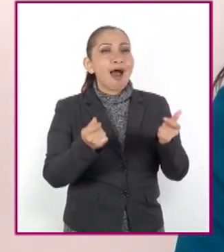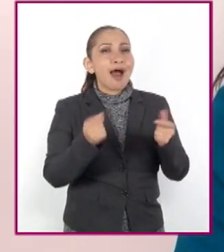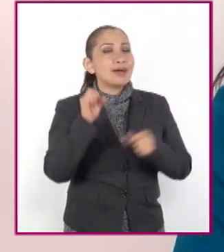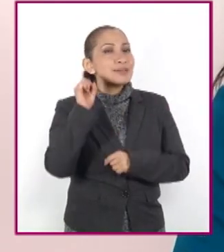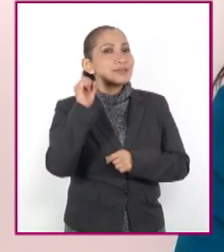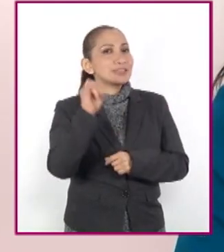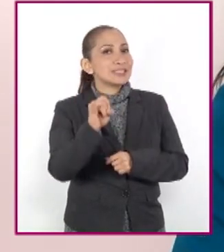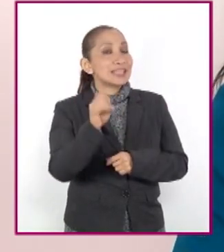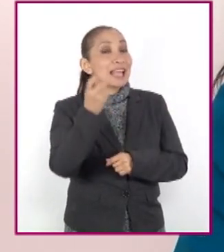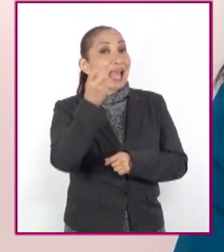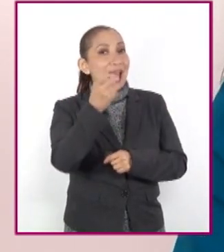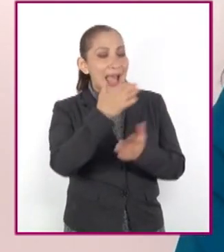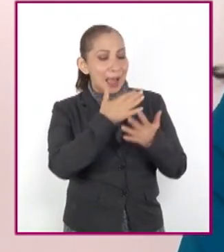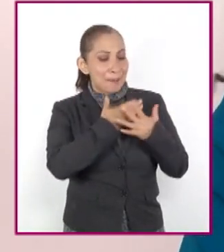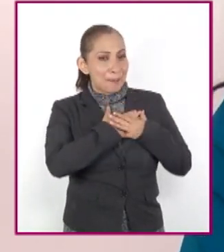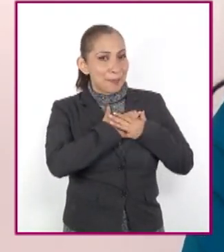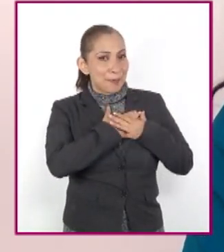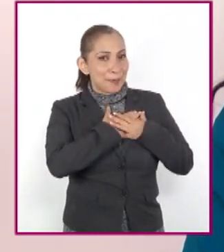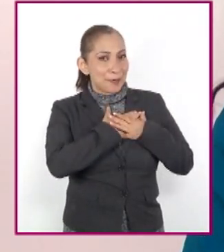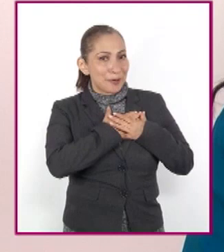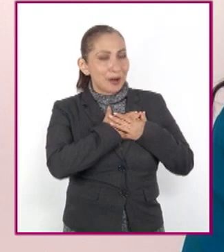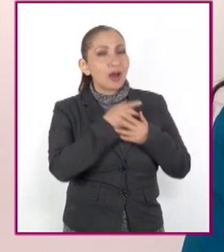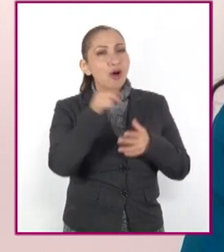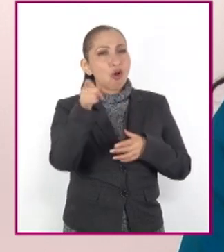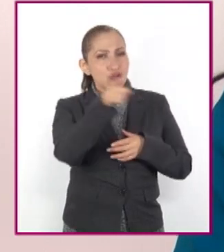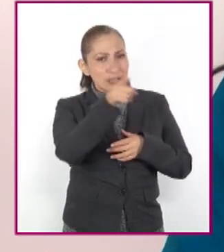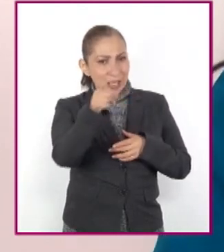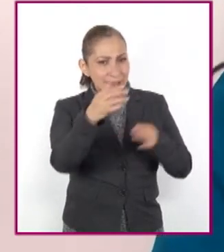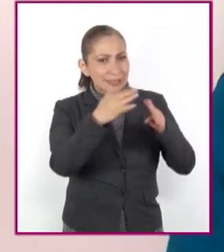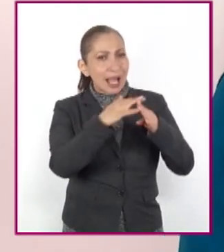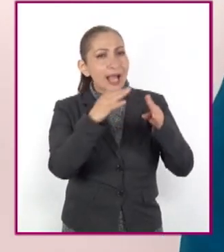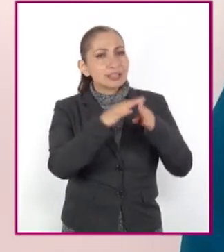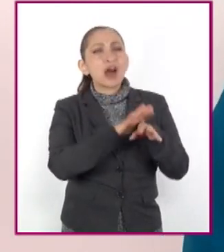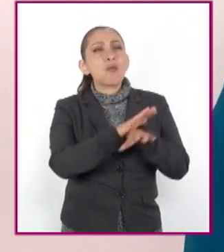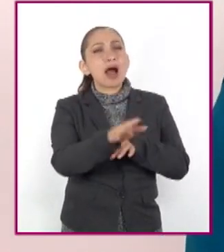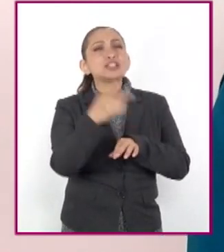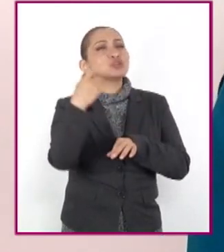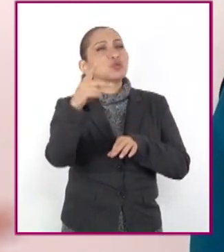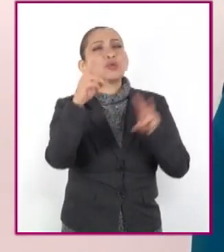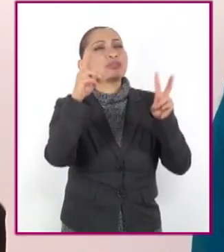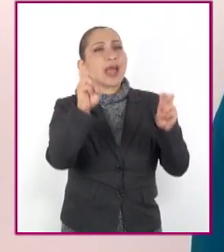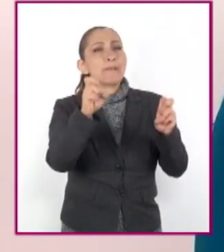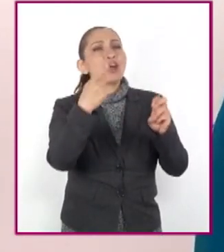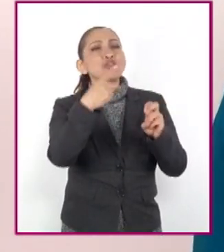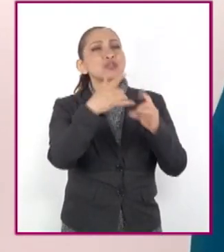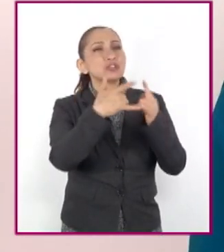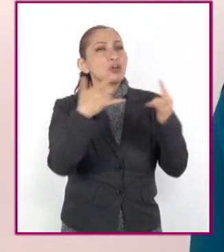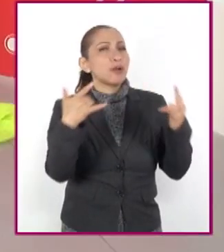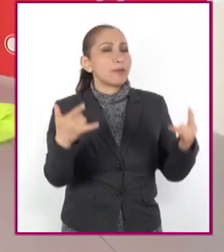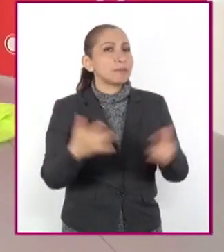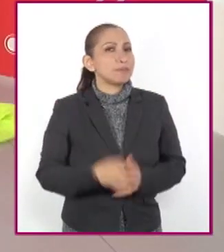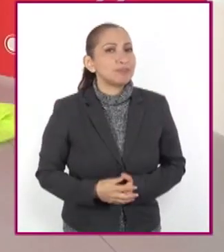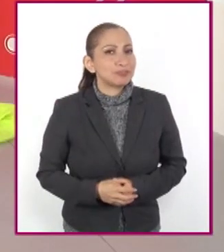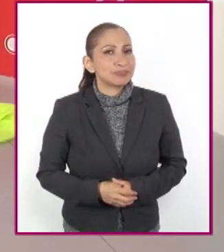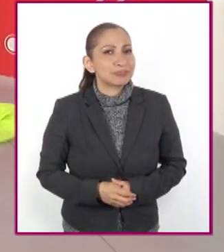¡Claro! ¡El amor! Ustedes en casa, ¿cuál quieren que sea el tema principal de su historia?